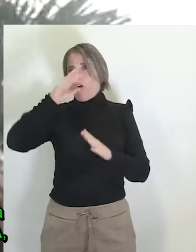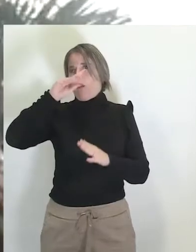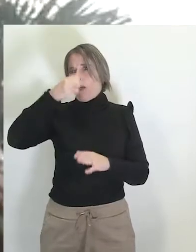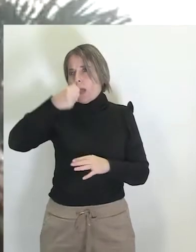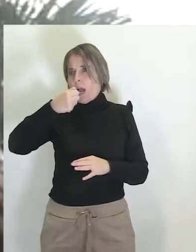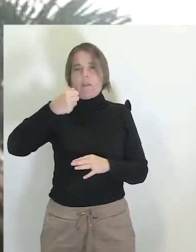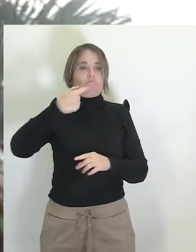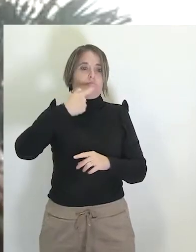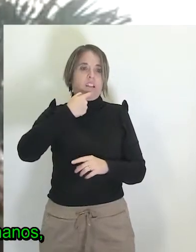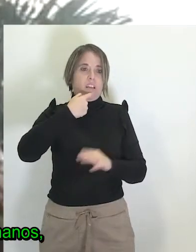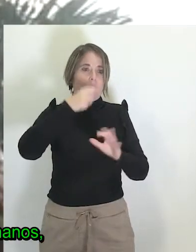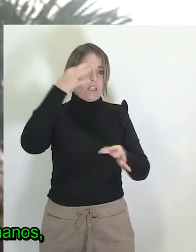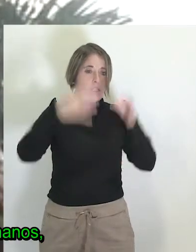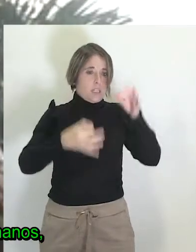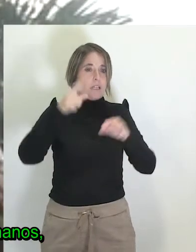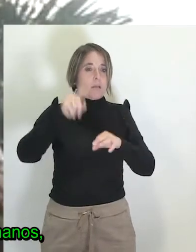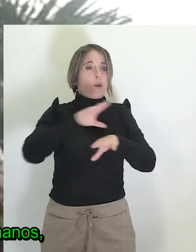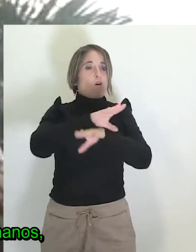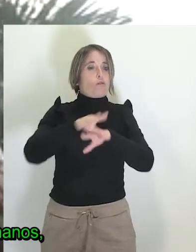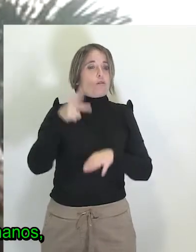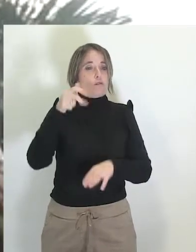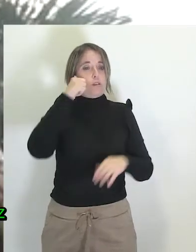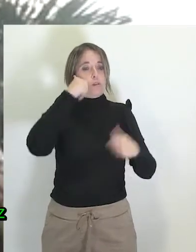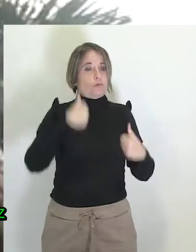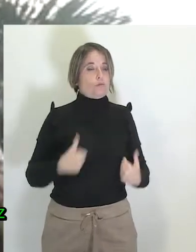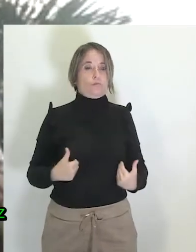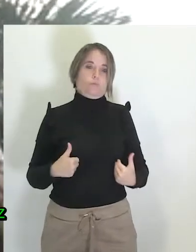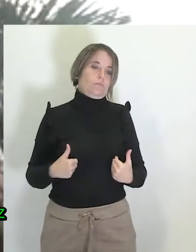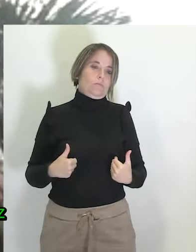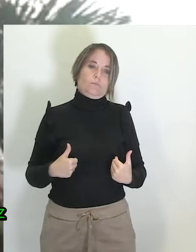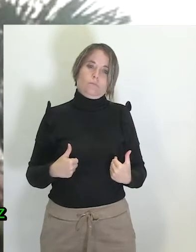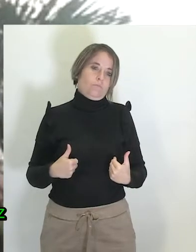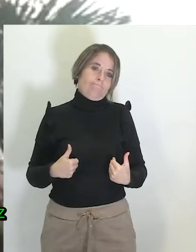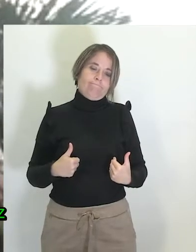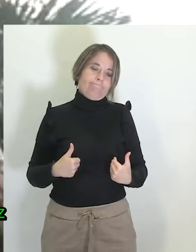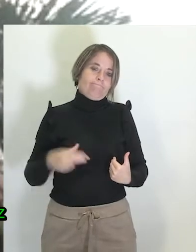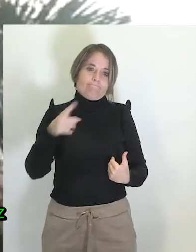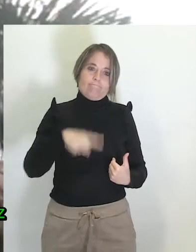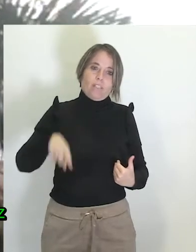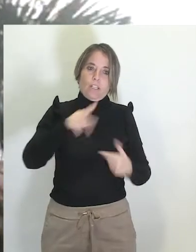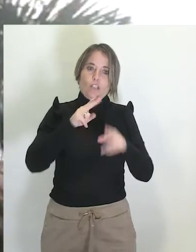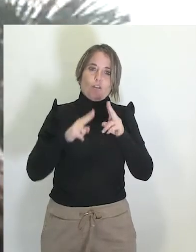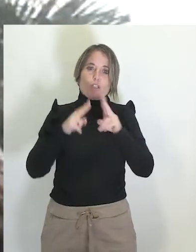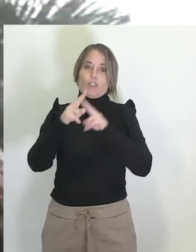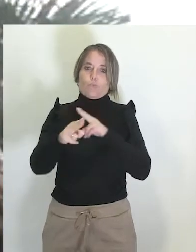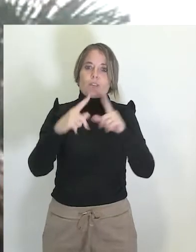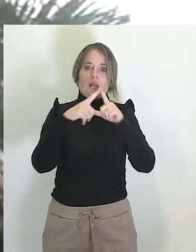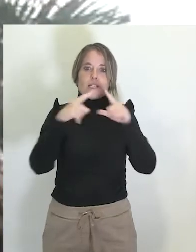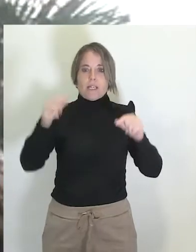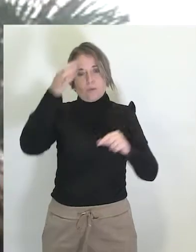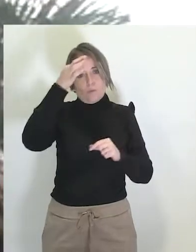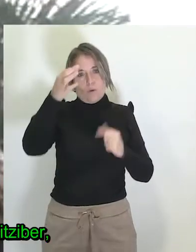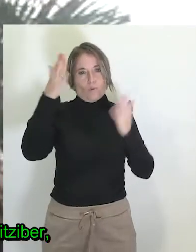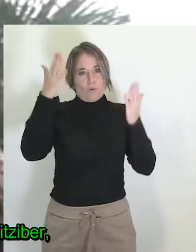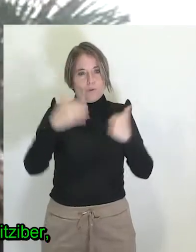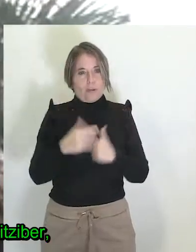OEA y del Consejo de Derechos Humanos, en verdad no ha sido capaz de darle respuesta al pueblo de Nicaragua.